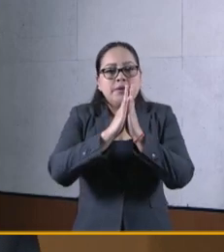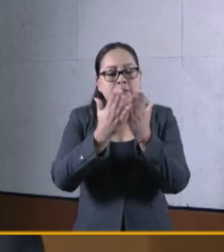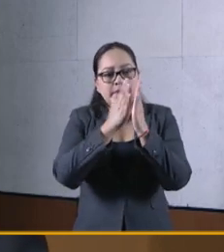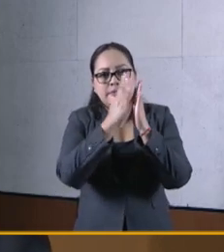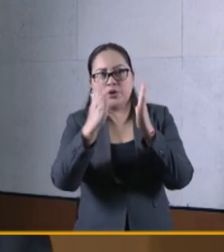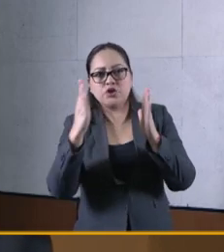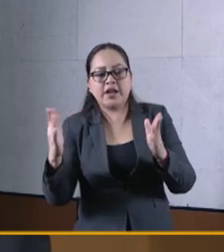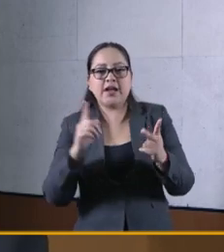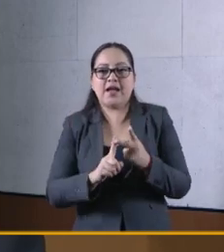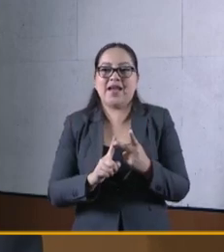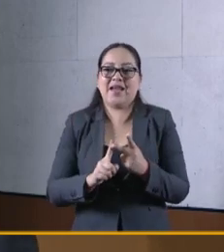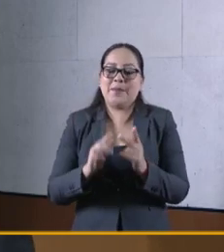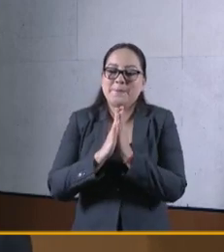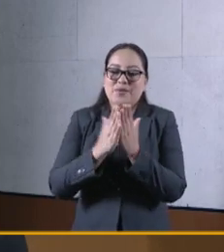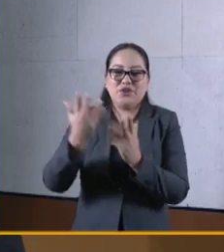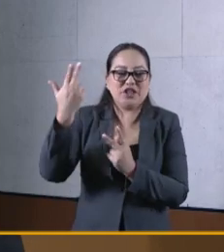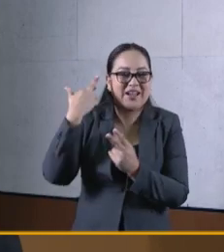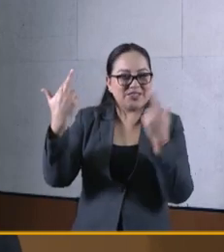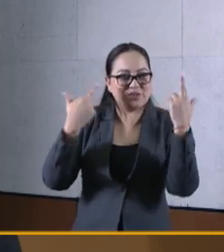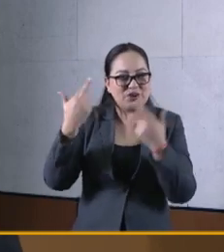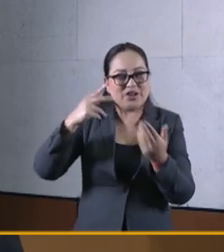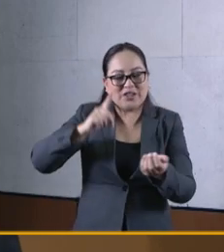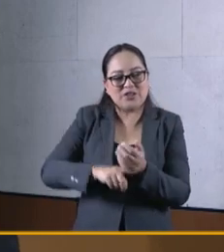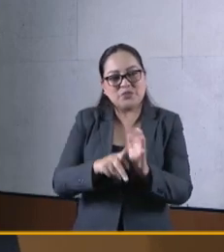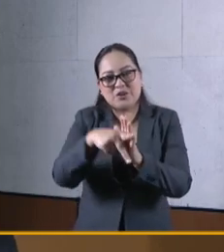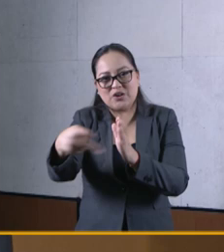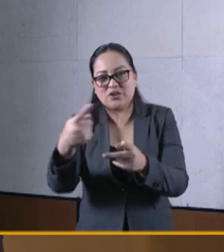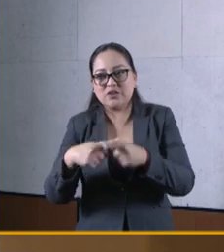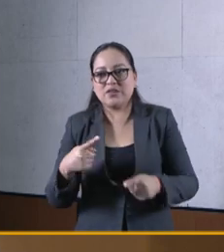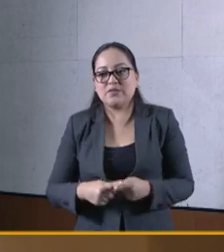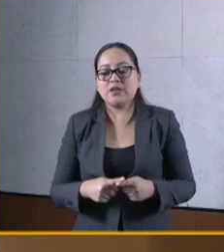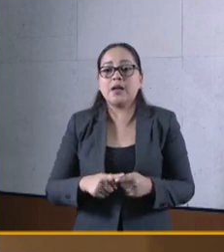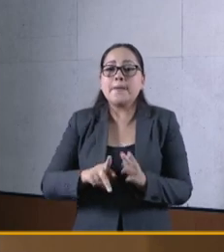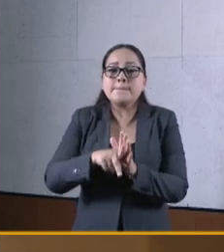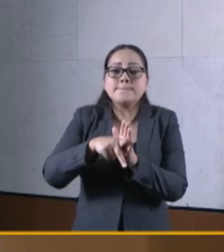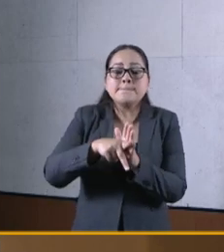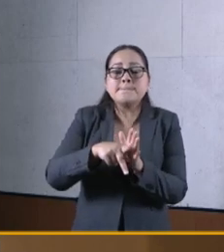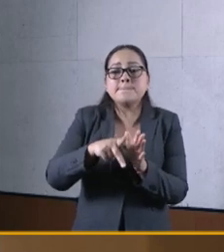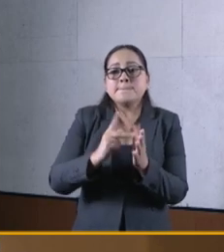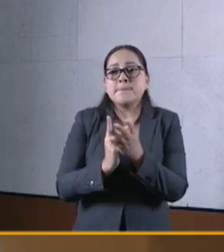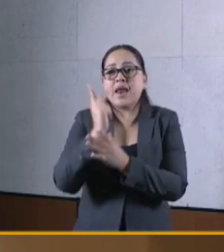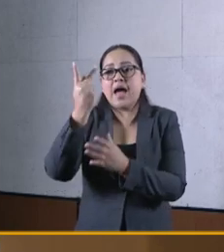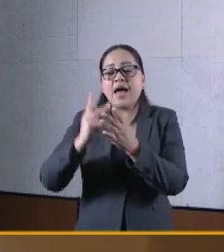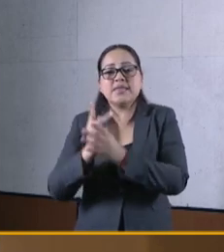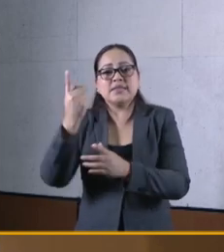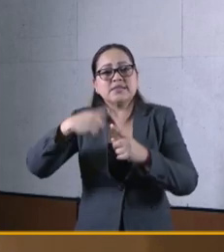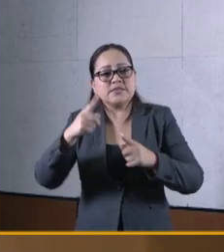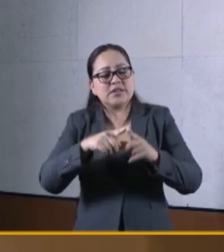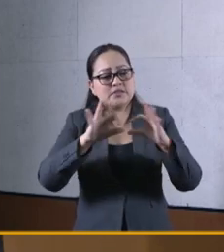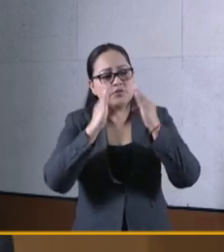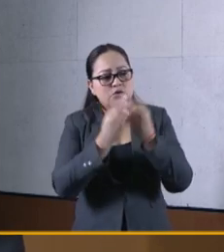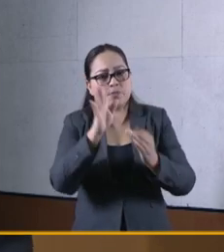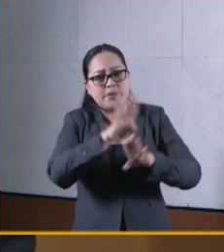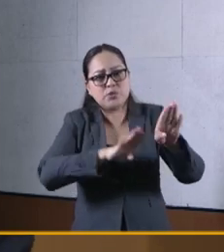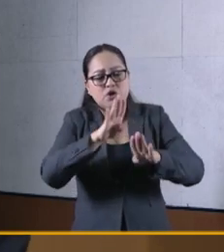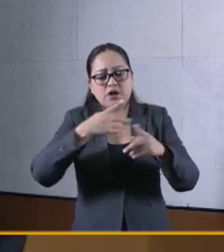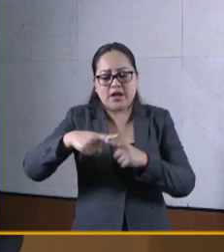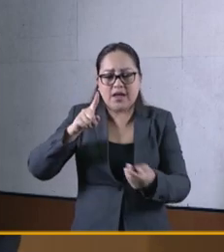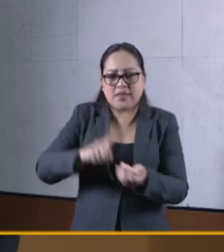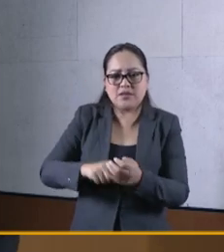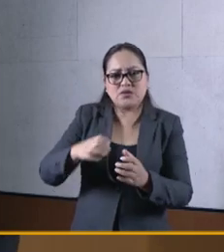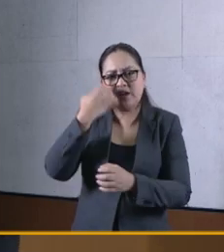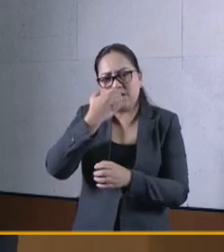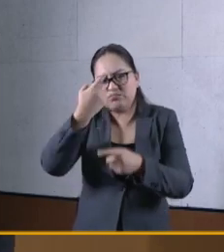nacionales y custodiamos plantas y colecciones biológicas en recintos y entidades académicas